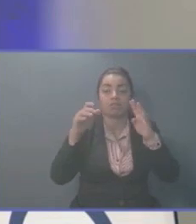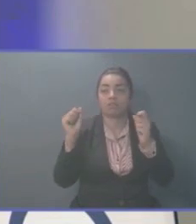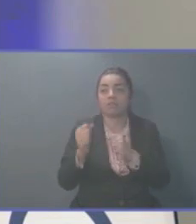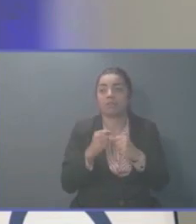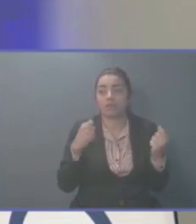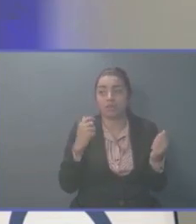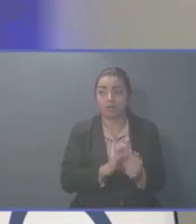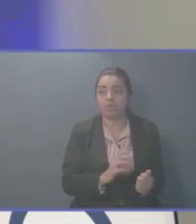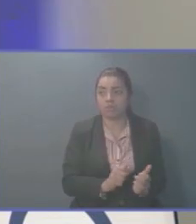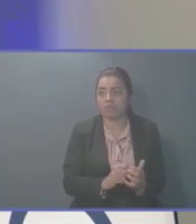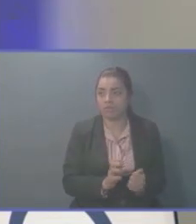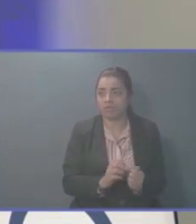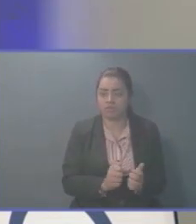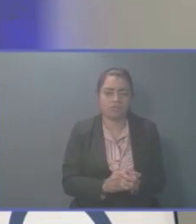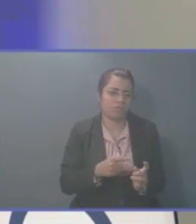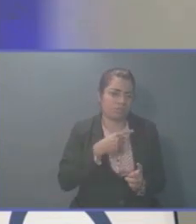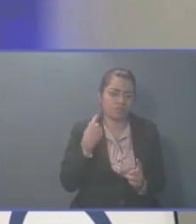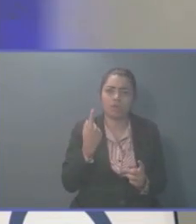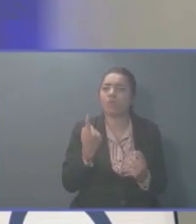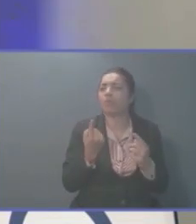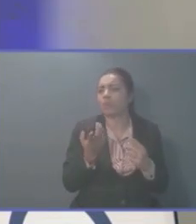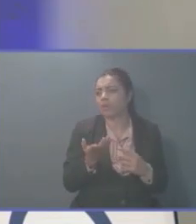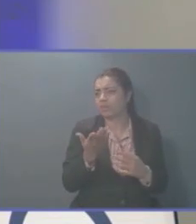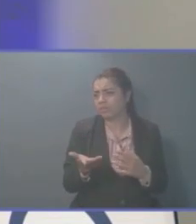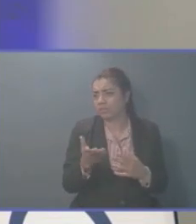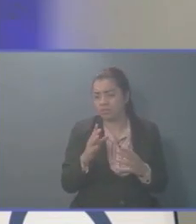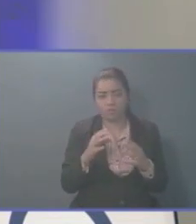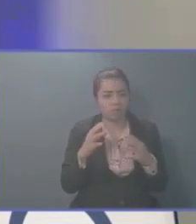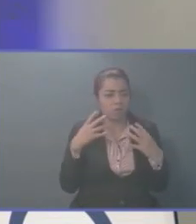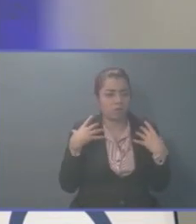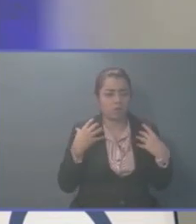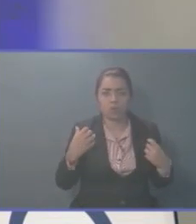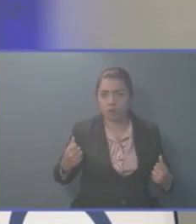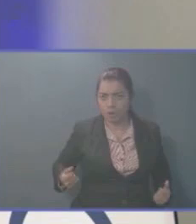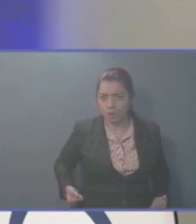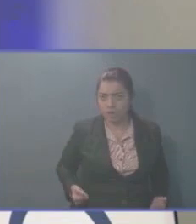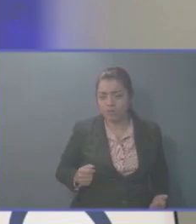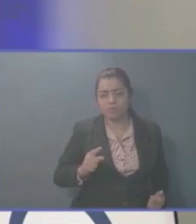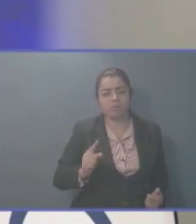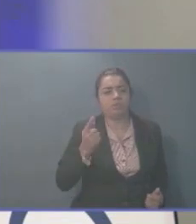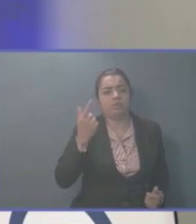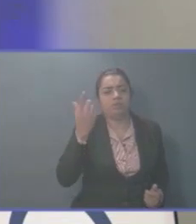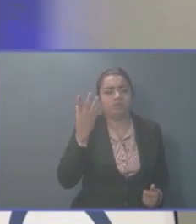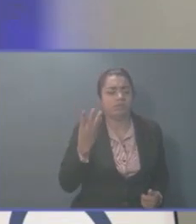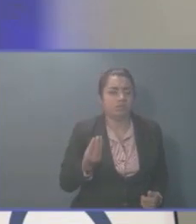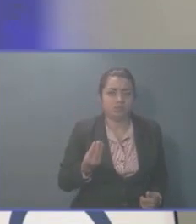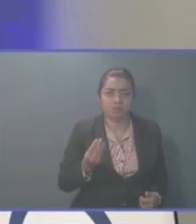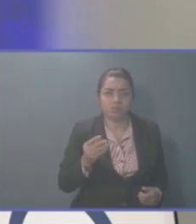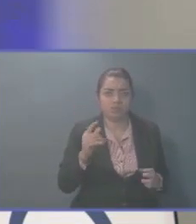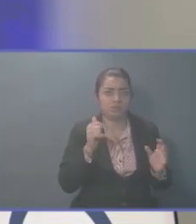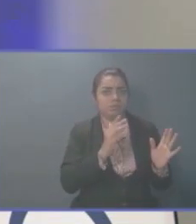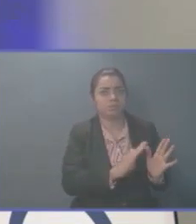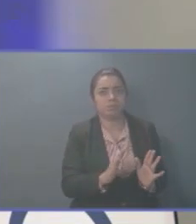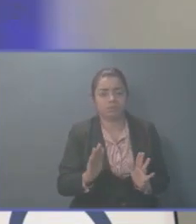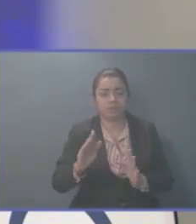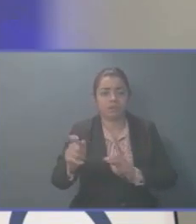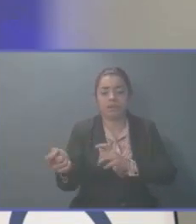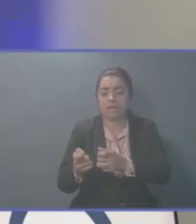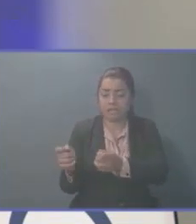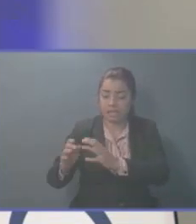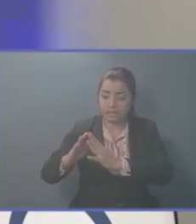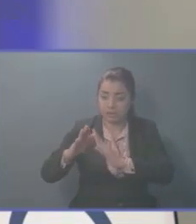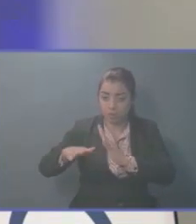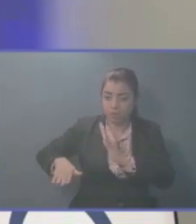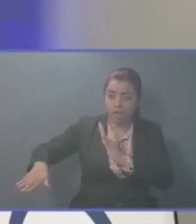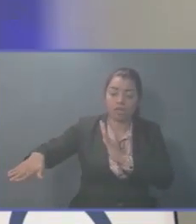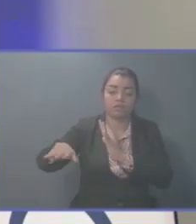seguridad, cuando el mismo gobierno ha estado haciendo alarde desde el primer día del tal plan control territorial, que también quiero decir